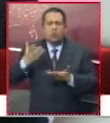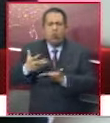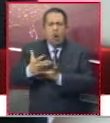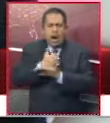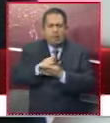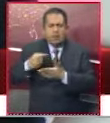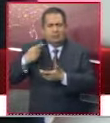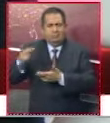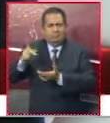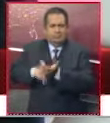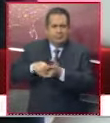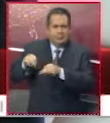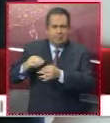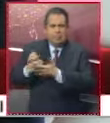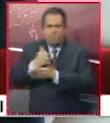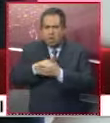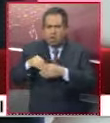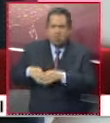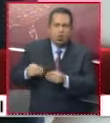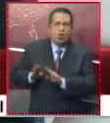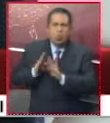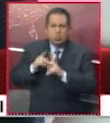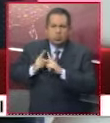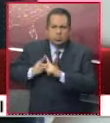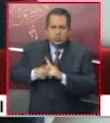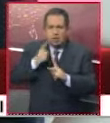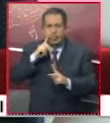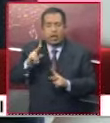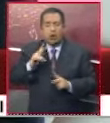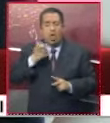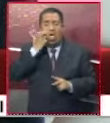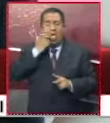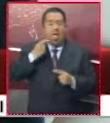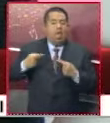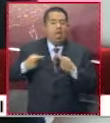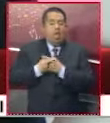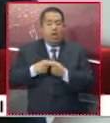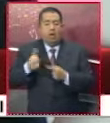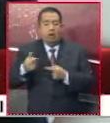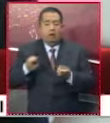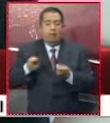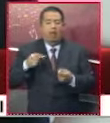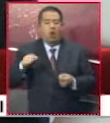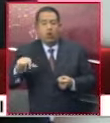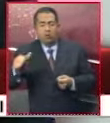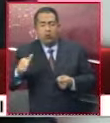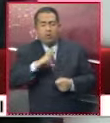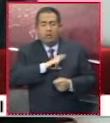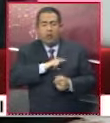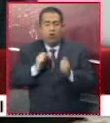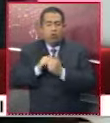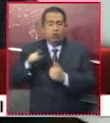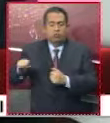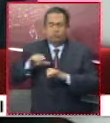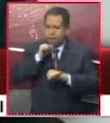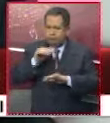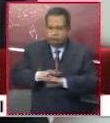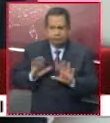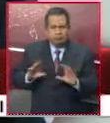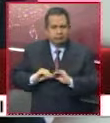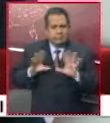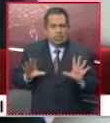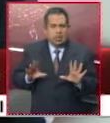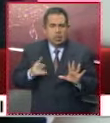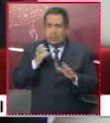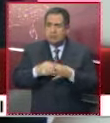función pública, ayudando con ello a prevenir posibles conflictos entre los intereses del sector privado y del sector público. La importancia del